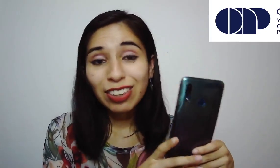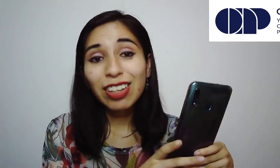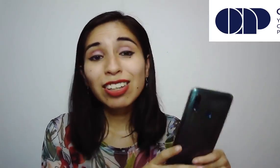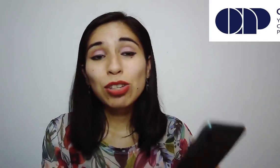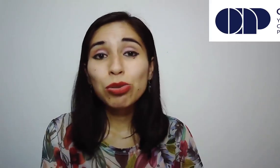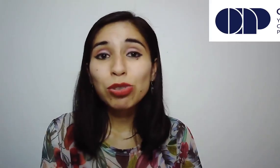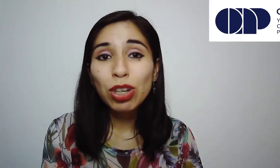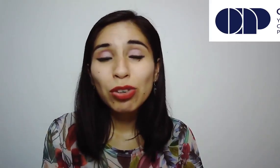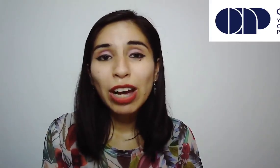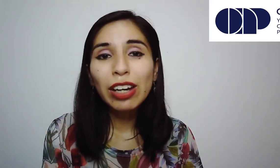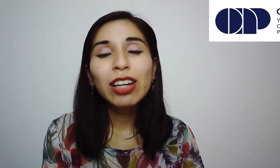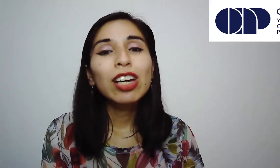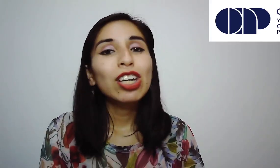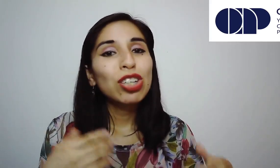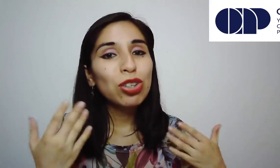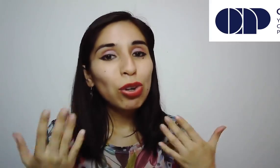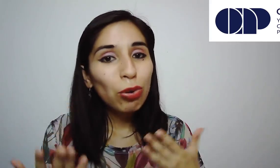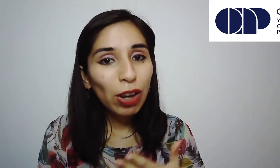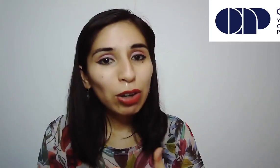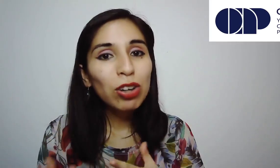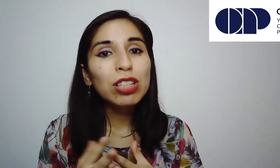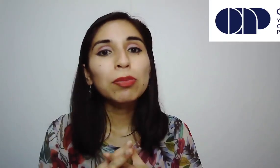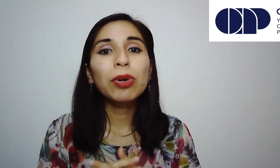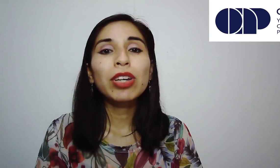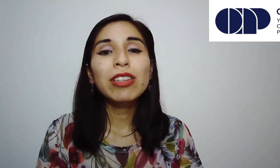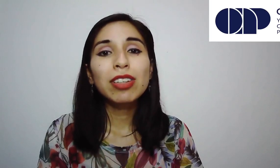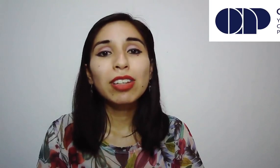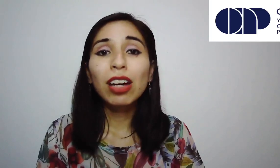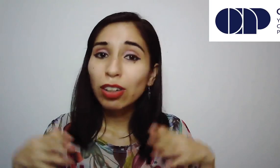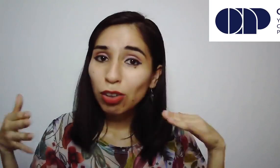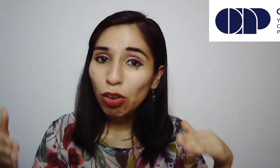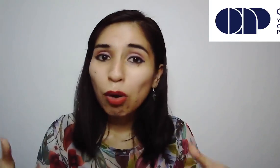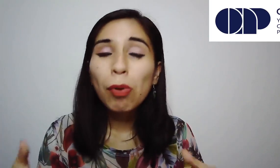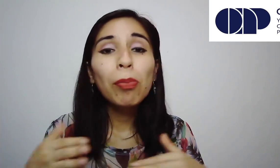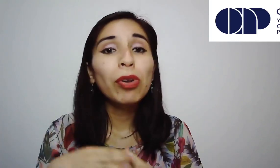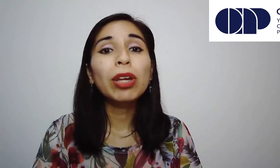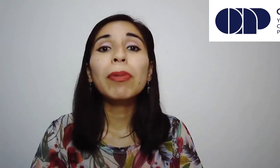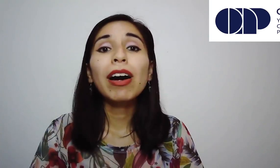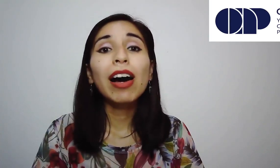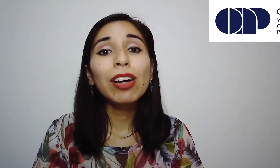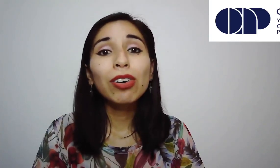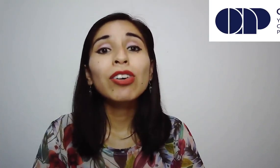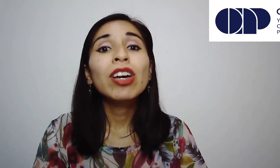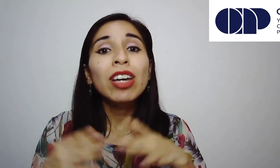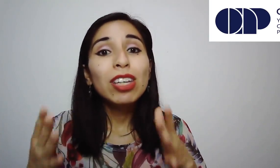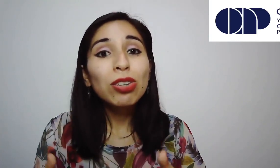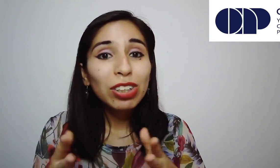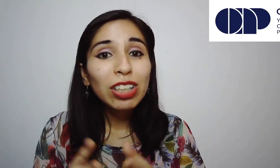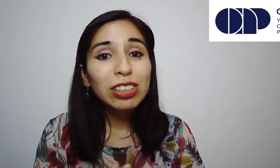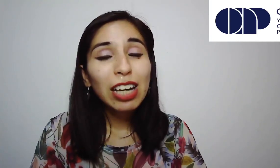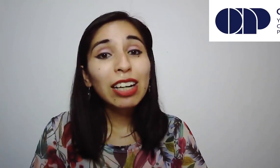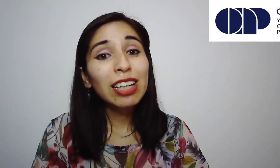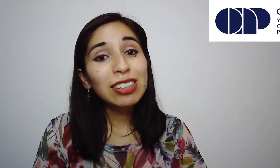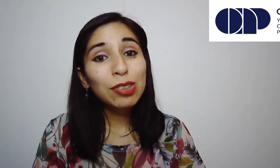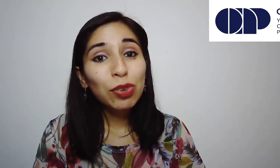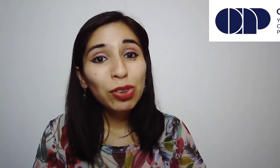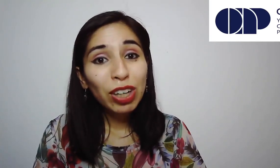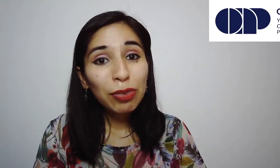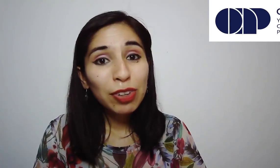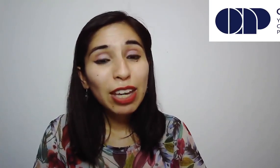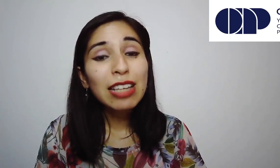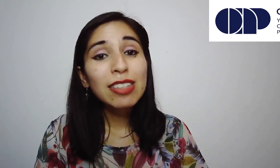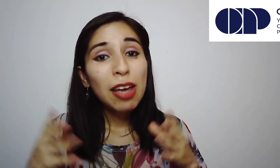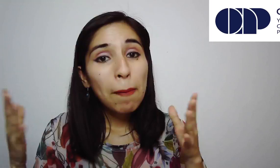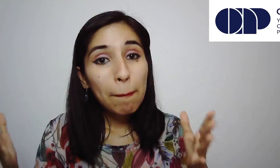desde su celular y yo luego les voy a enseñar cómo poder bajarlo y utilizar estas